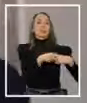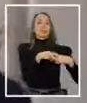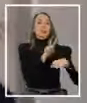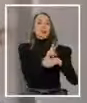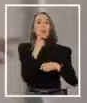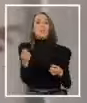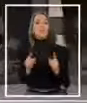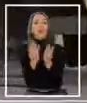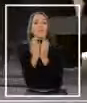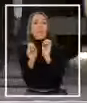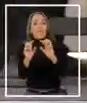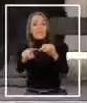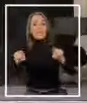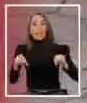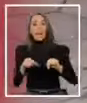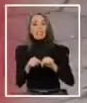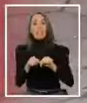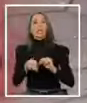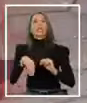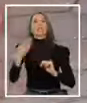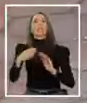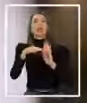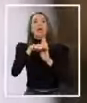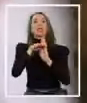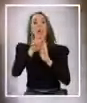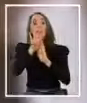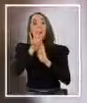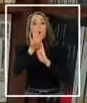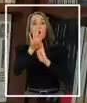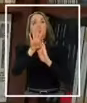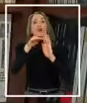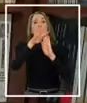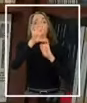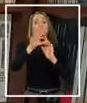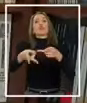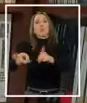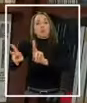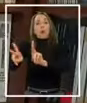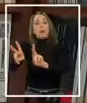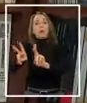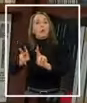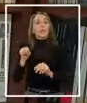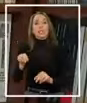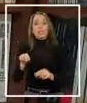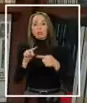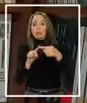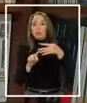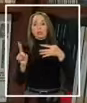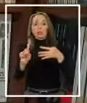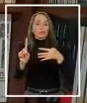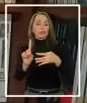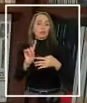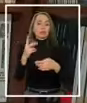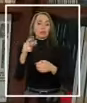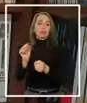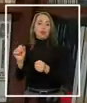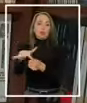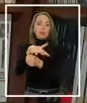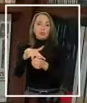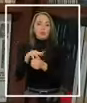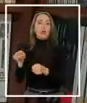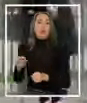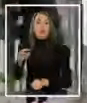el retorno al aula debe ser a partir de la fase 4 en adelante. Estas condiciones hoy día no están. Reiteramos,